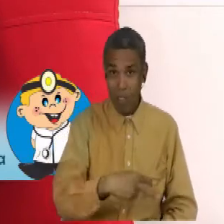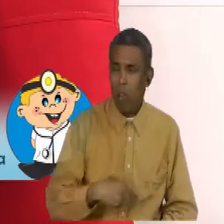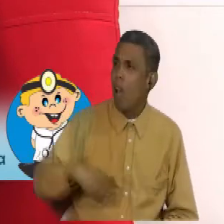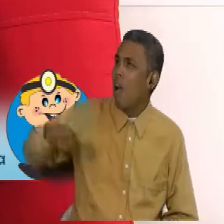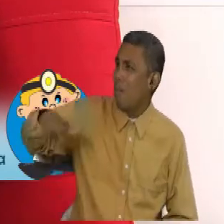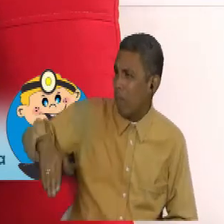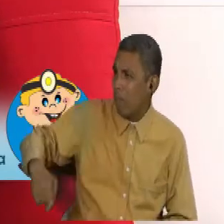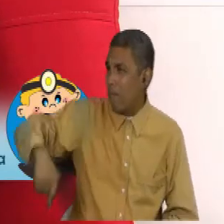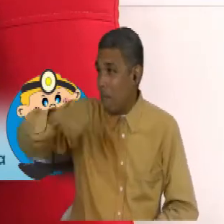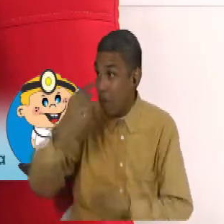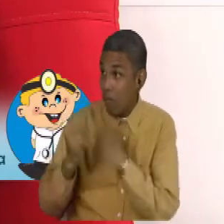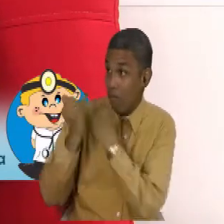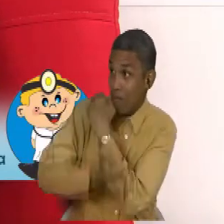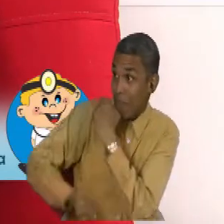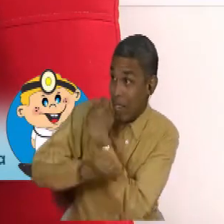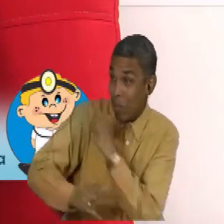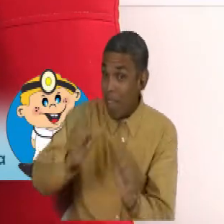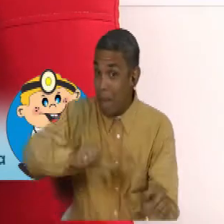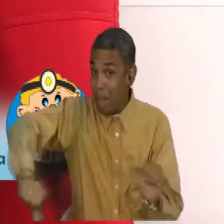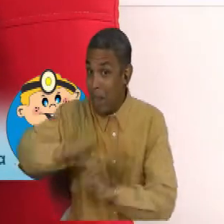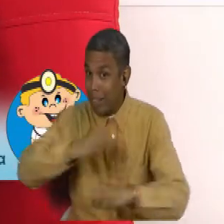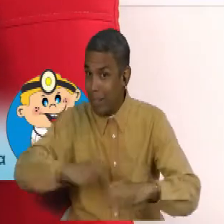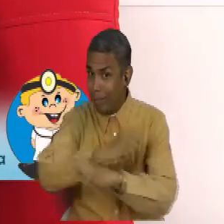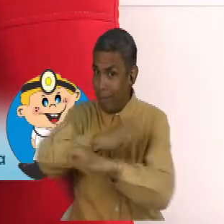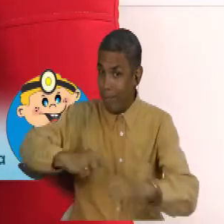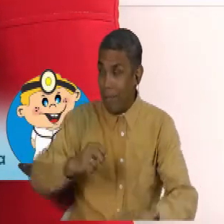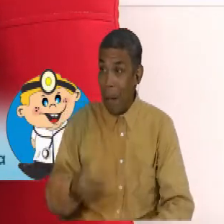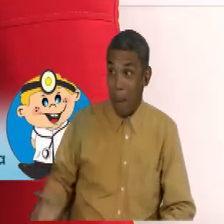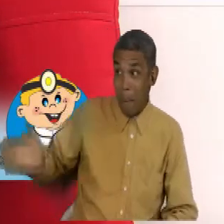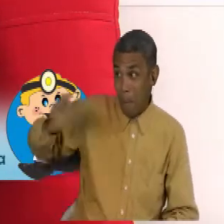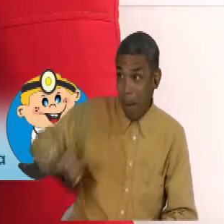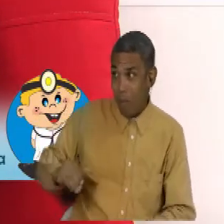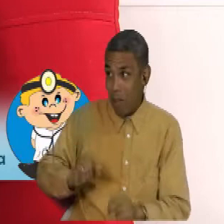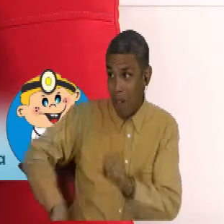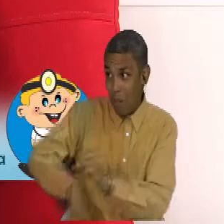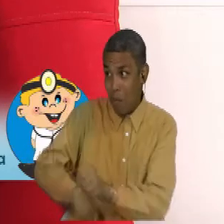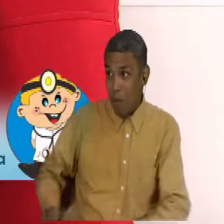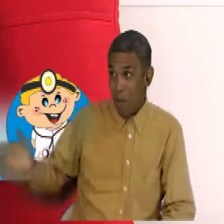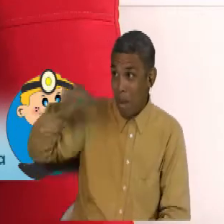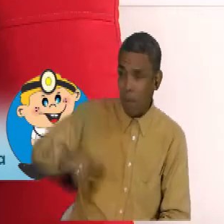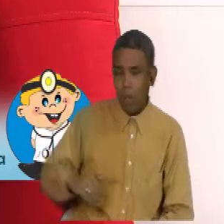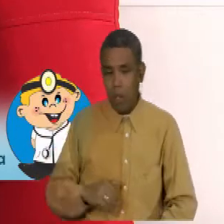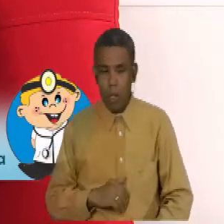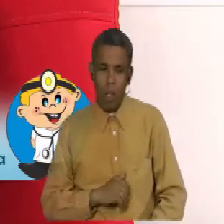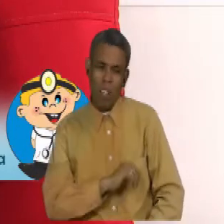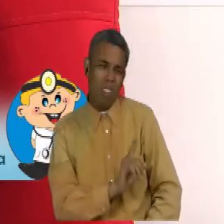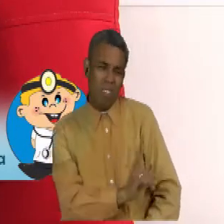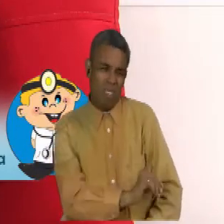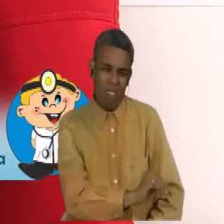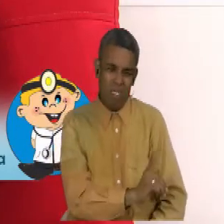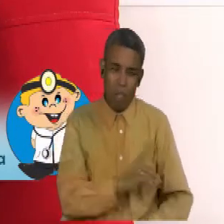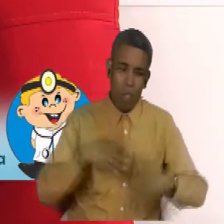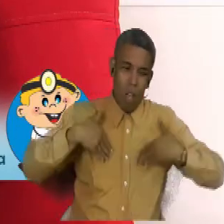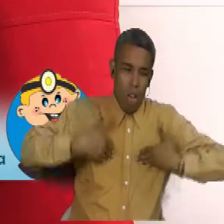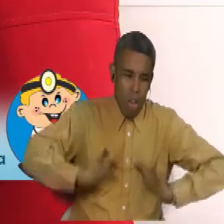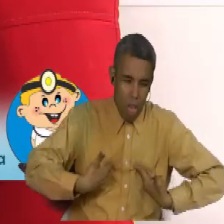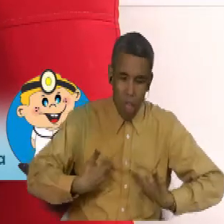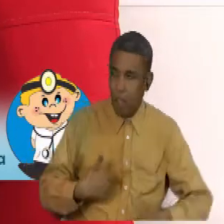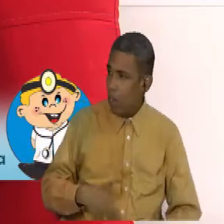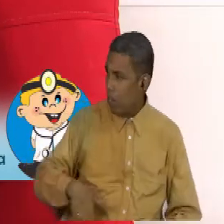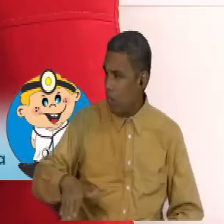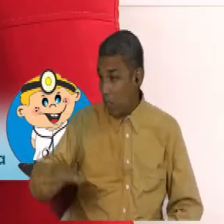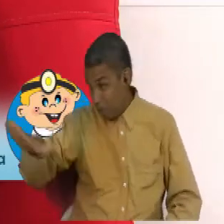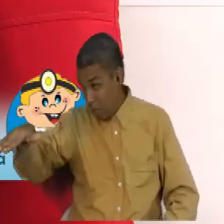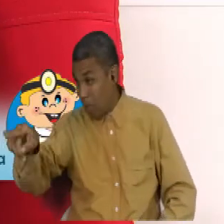edad muy avanzada para ponernos a jugar fútbol con el nieto, y nos da sopa y seco. Entonces, lo importante es